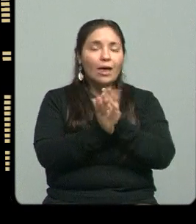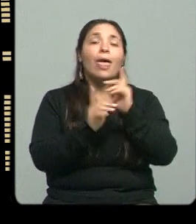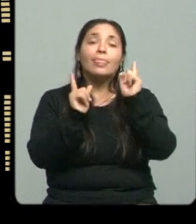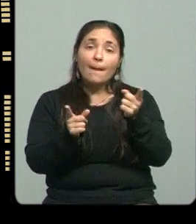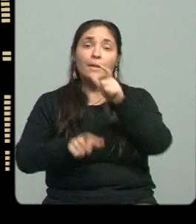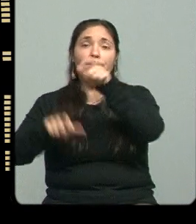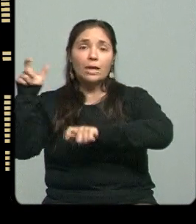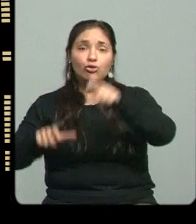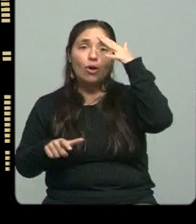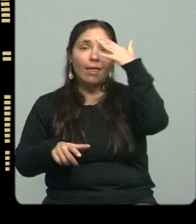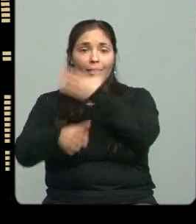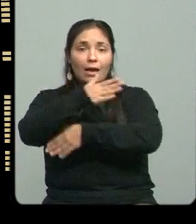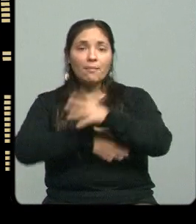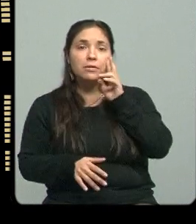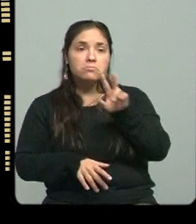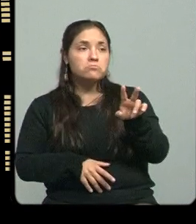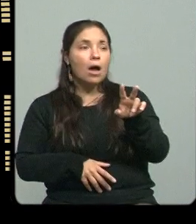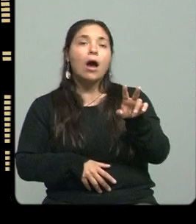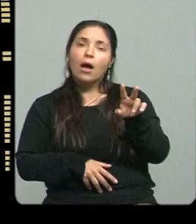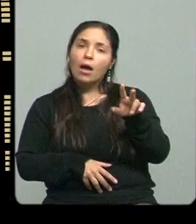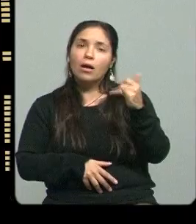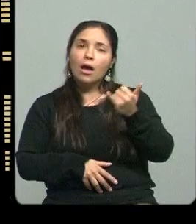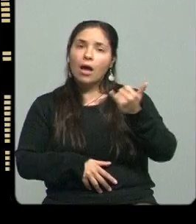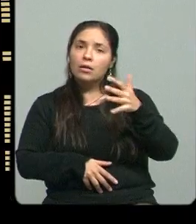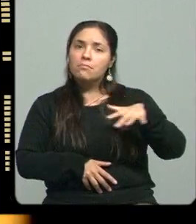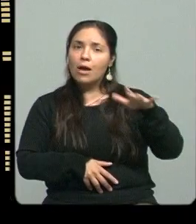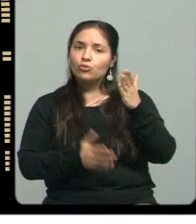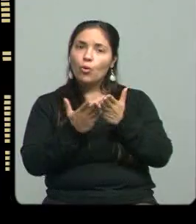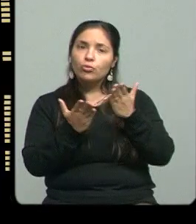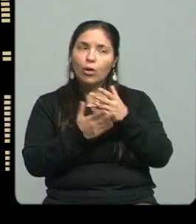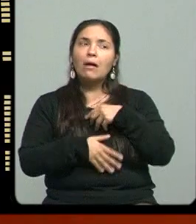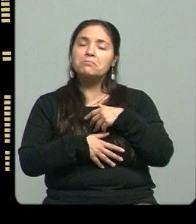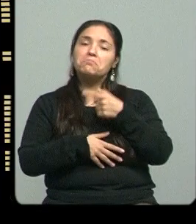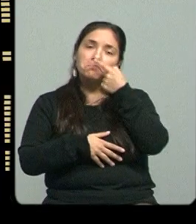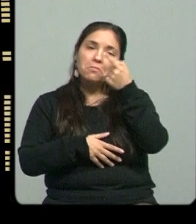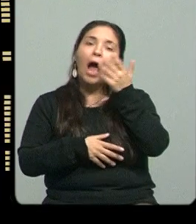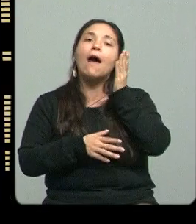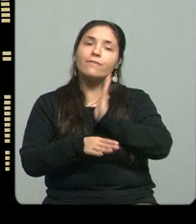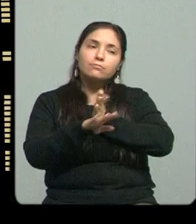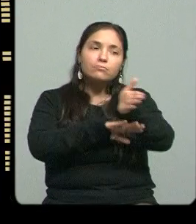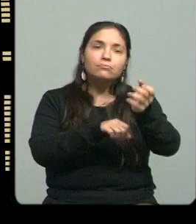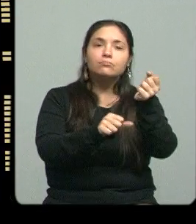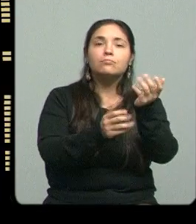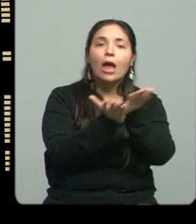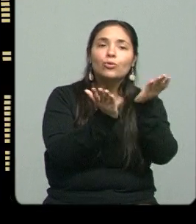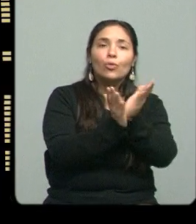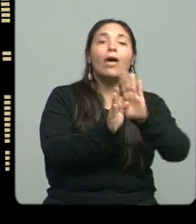generar mayores inquietudes y sobre todo de empezar a meterse en el terreno después laboral, que es por ahí